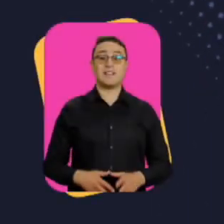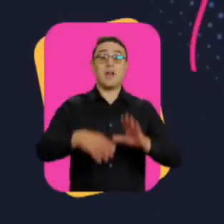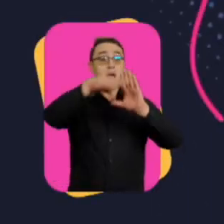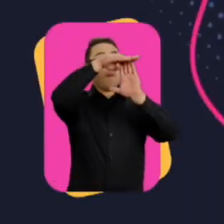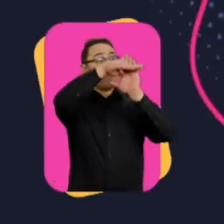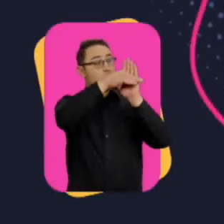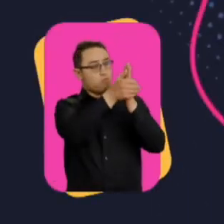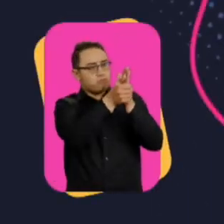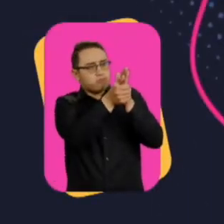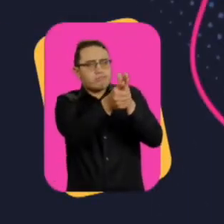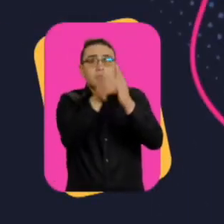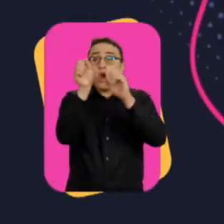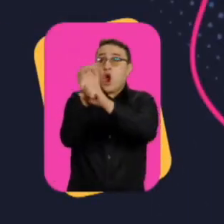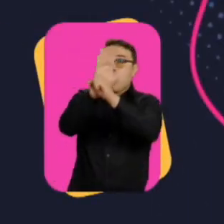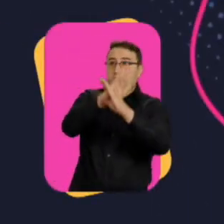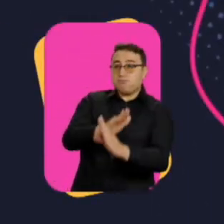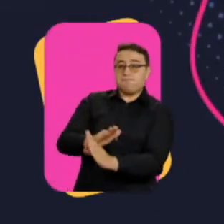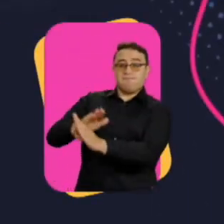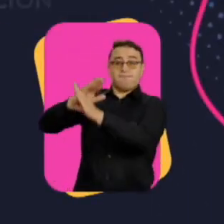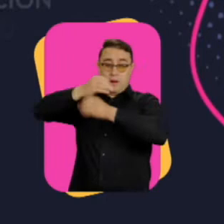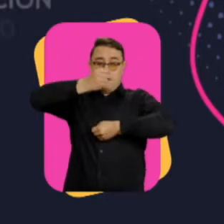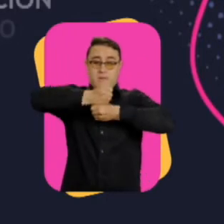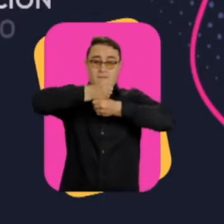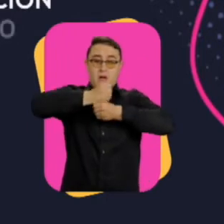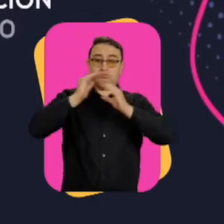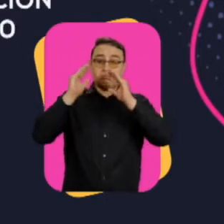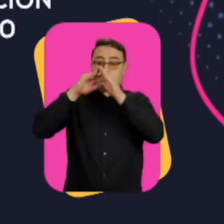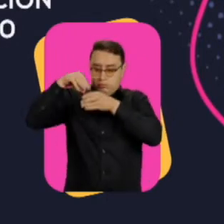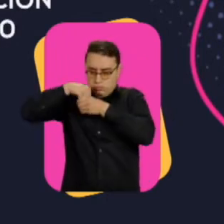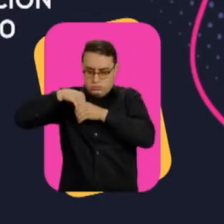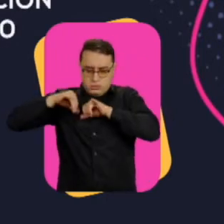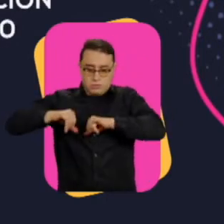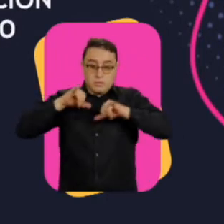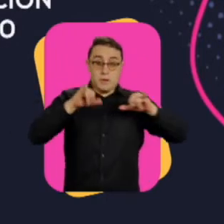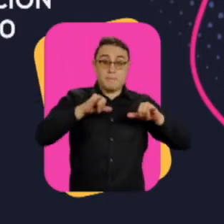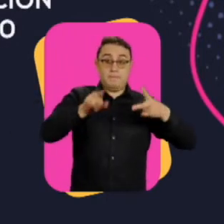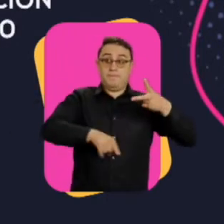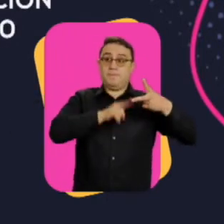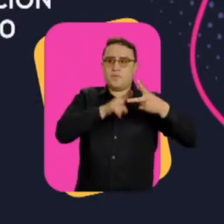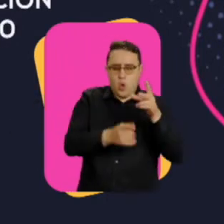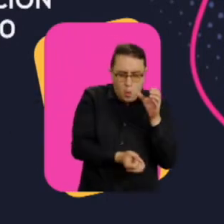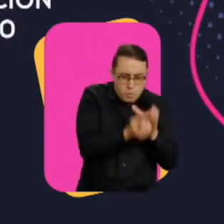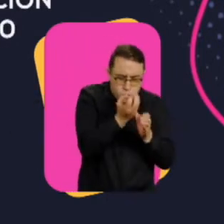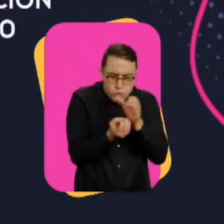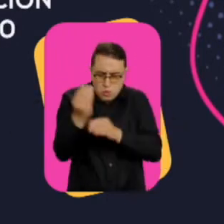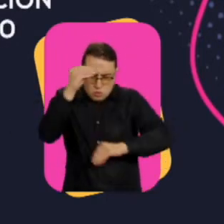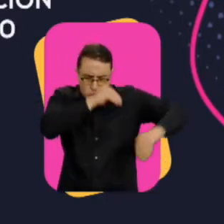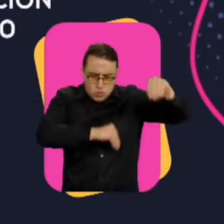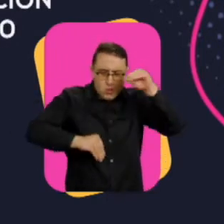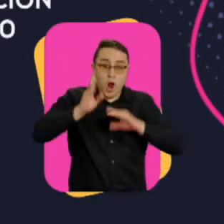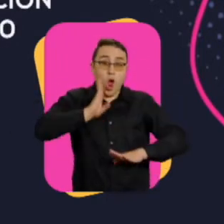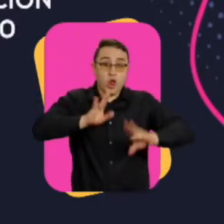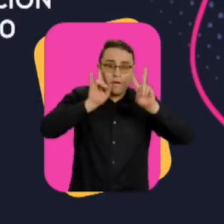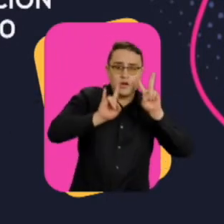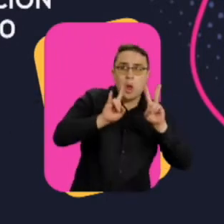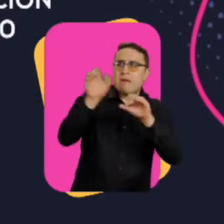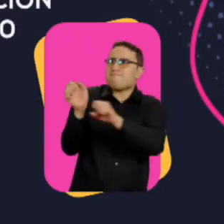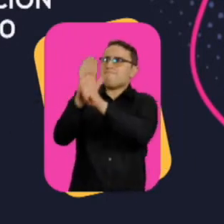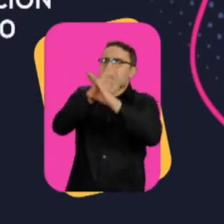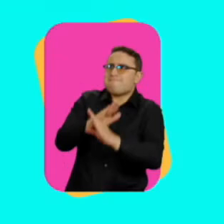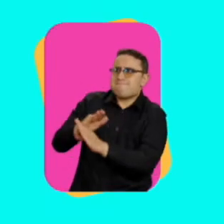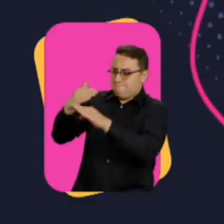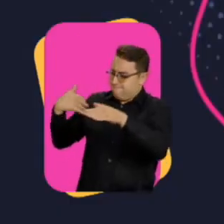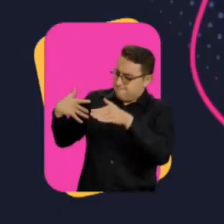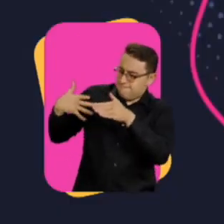Protocolo de bioseguridad para trabajo en casa y adecuaciones para procesos seguros de producción y realización audiovisual en